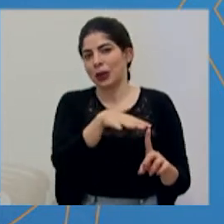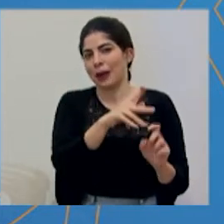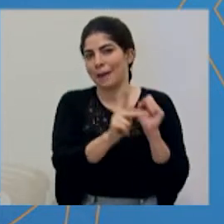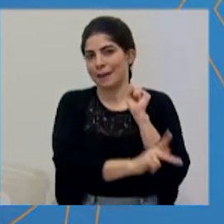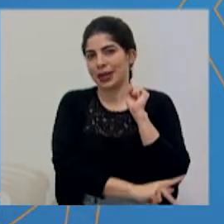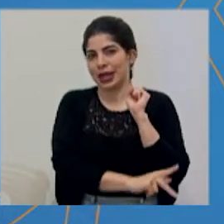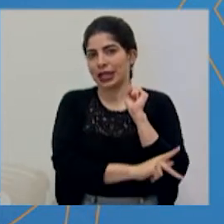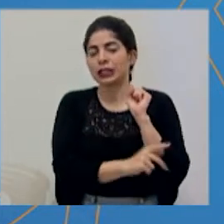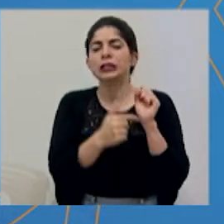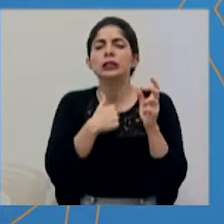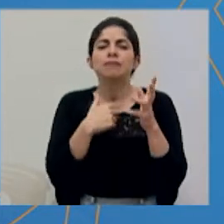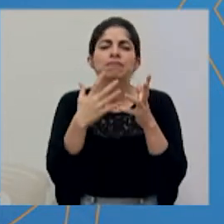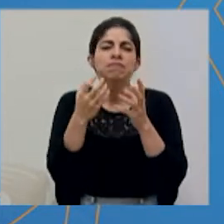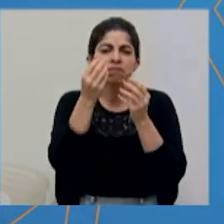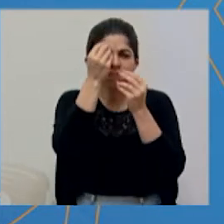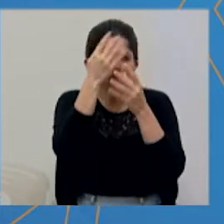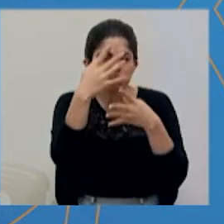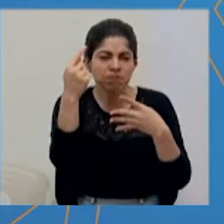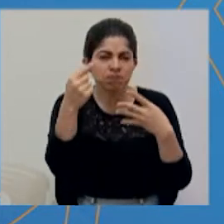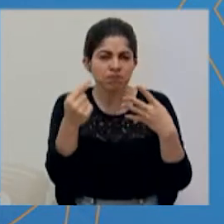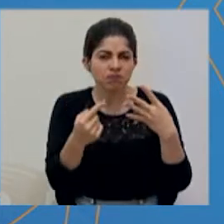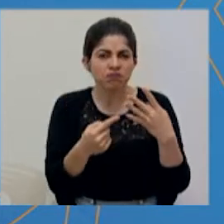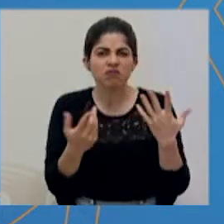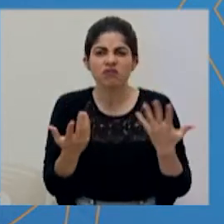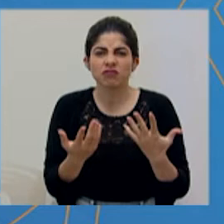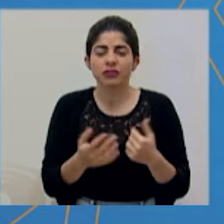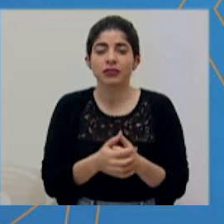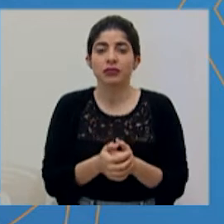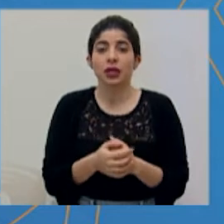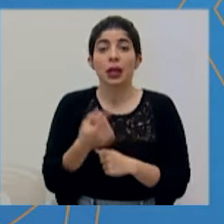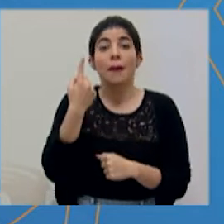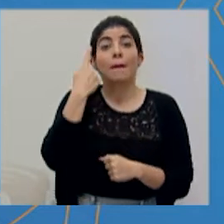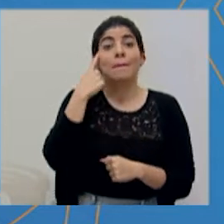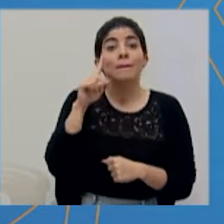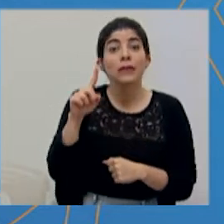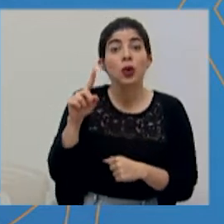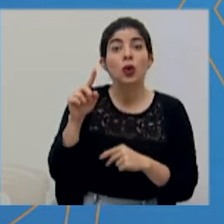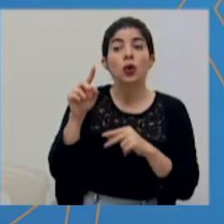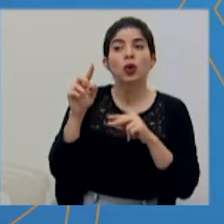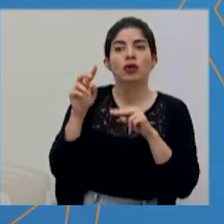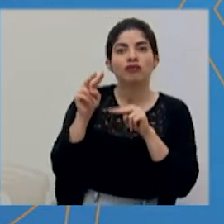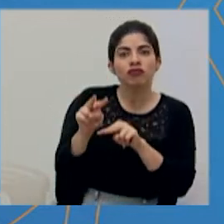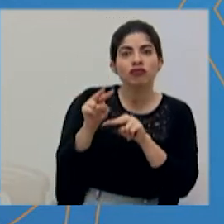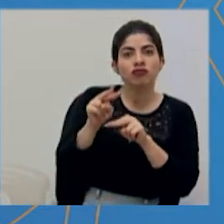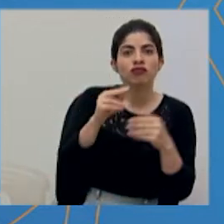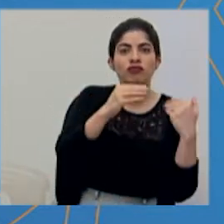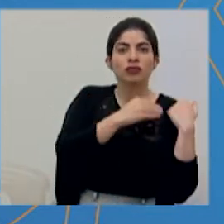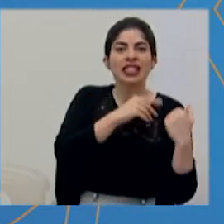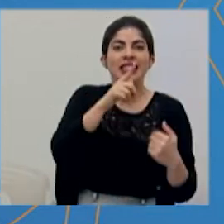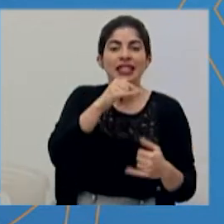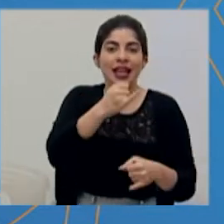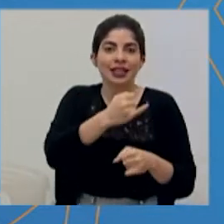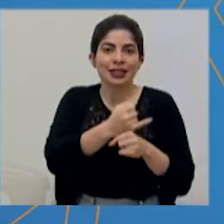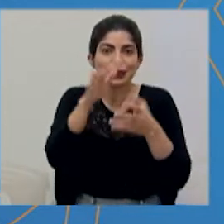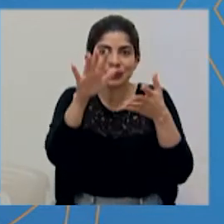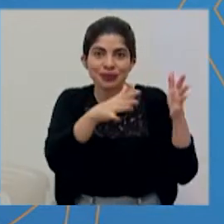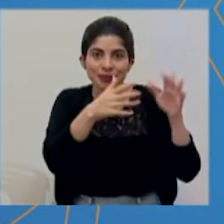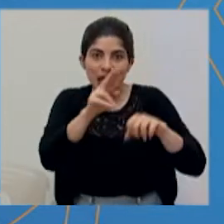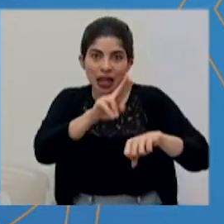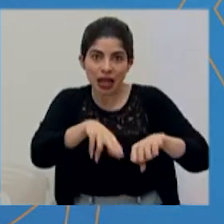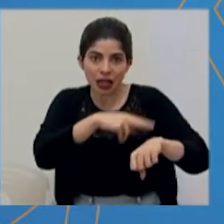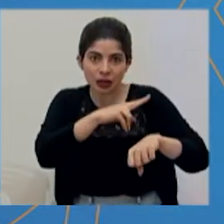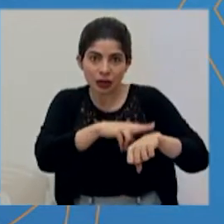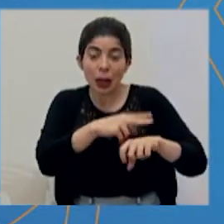Quisiera mencionar solamente que producto del seguimiento que hace el Instituto Meteorológico Nacional y de la